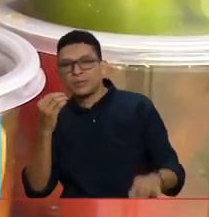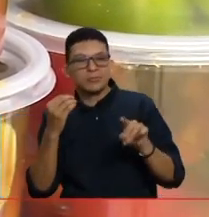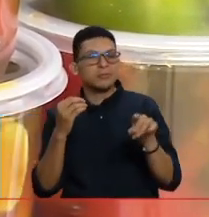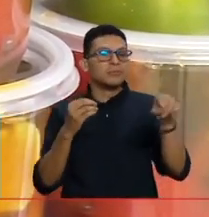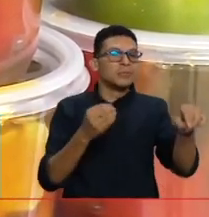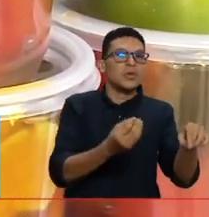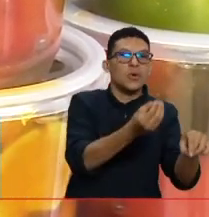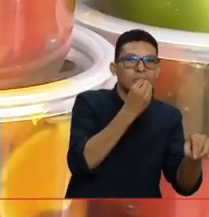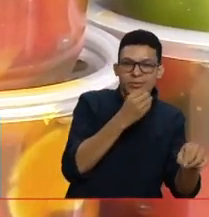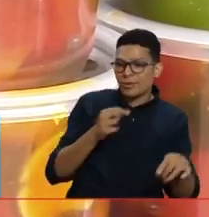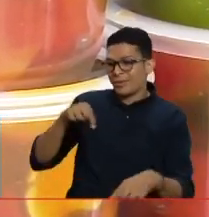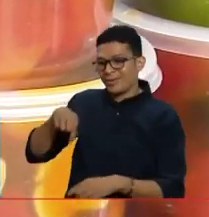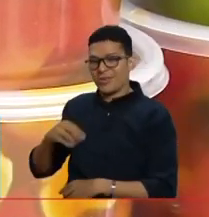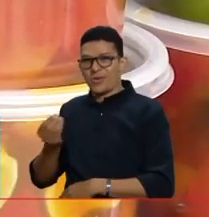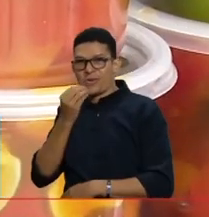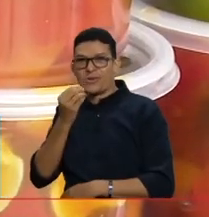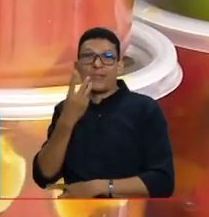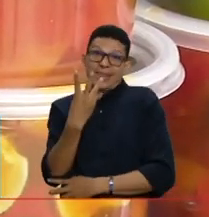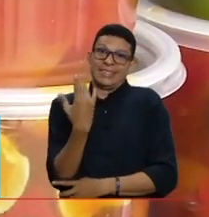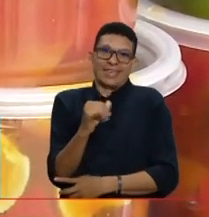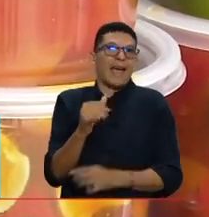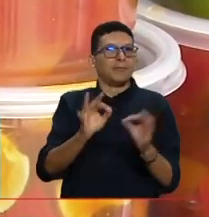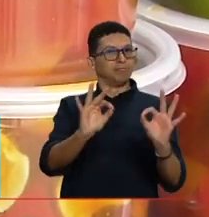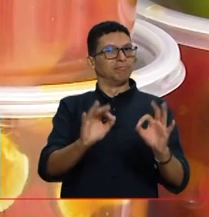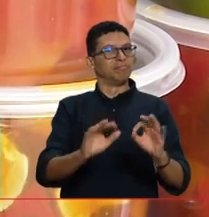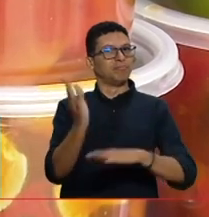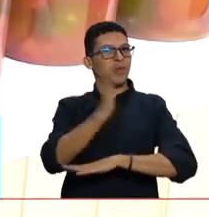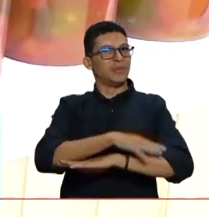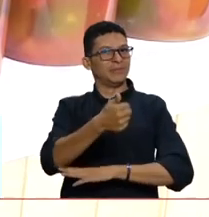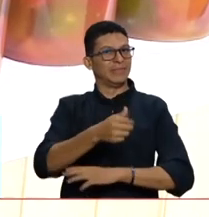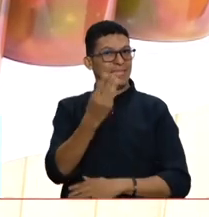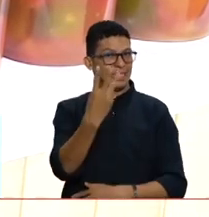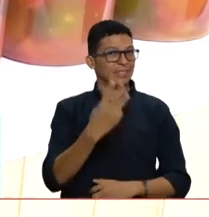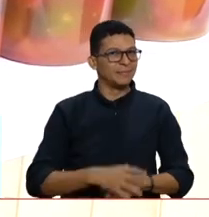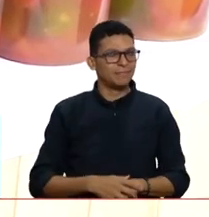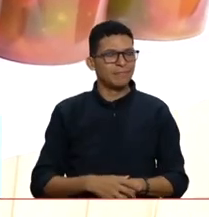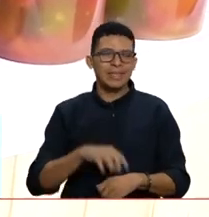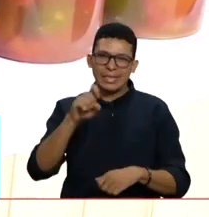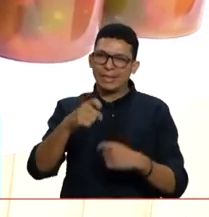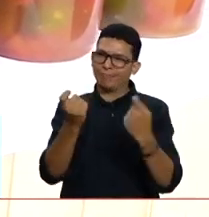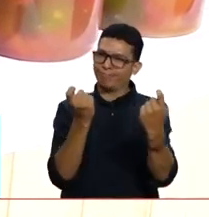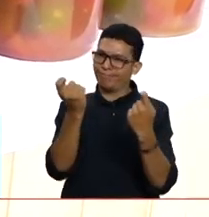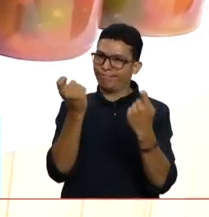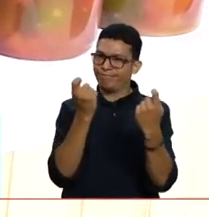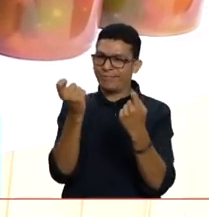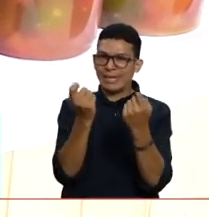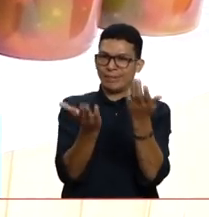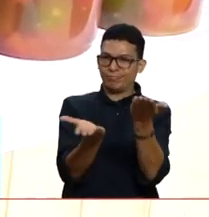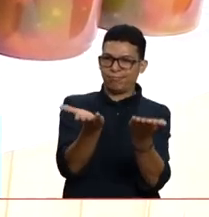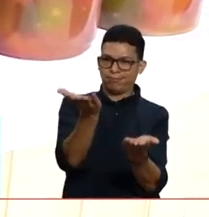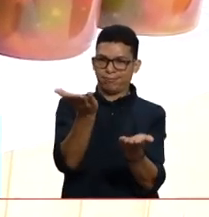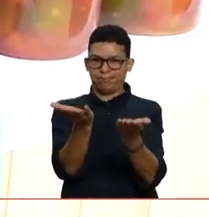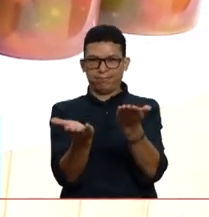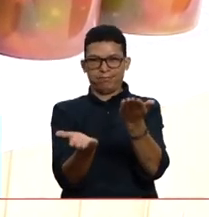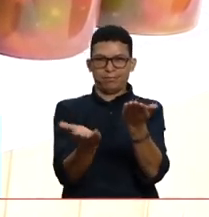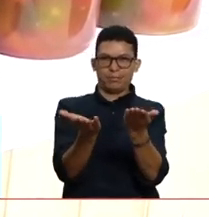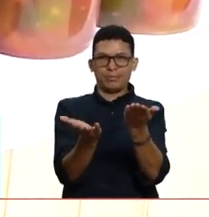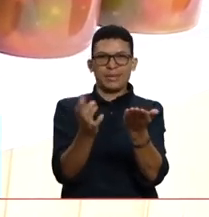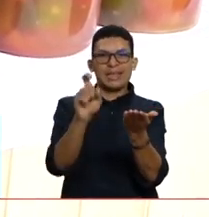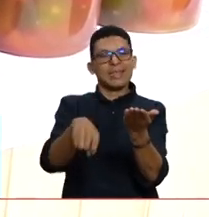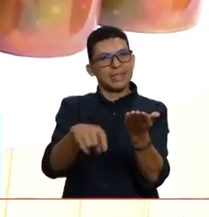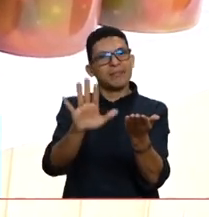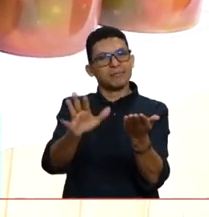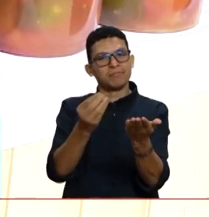otro. Y ahí ya completamos el consumo del día. Pero no está mal cohibirnos, sino hacerlo todo con moderación. Un equilibrio es la base de la nutrición en